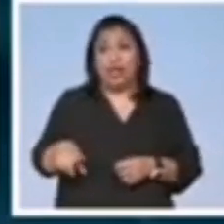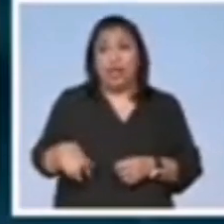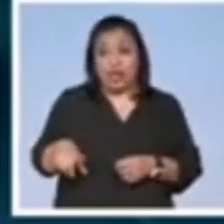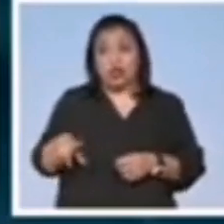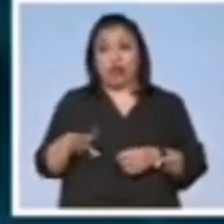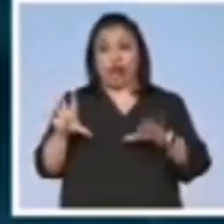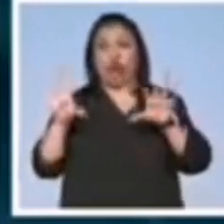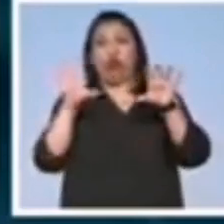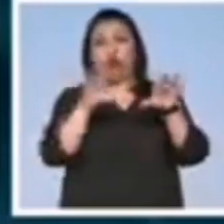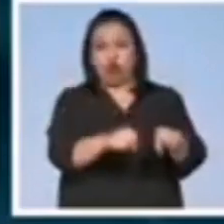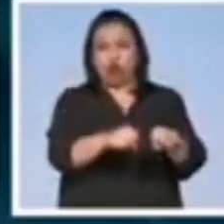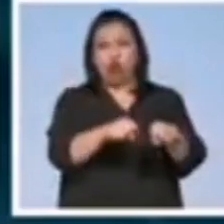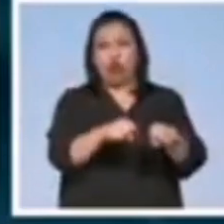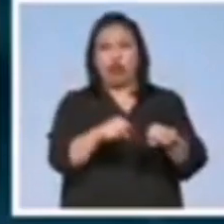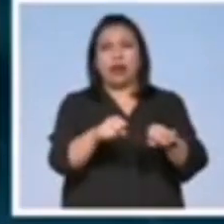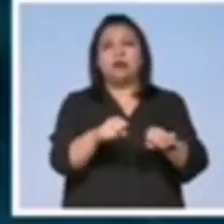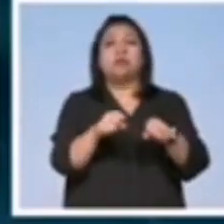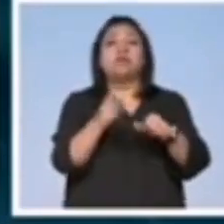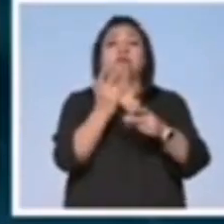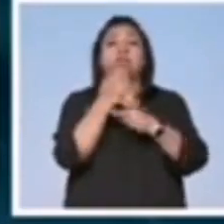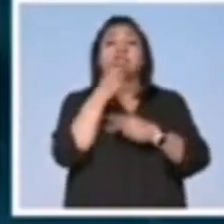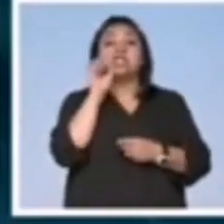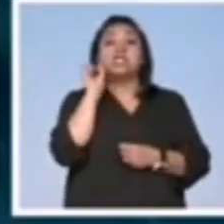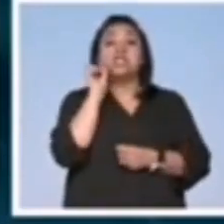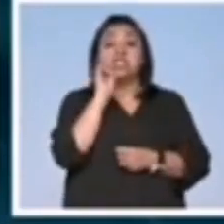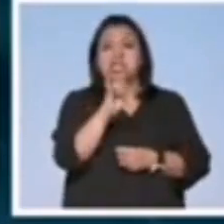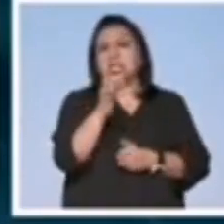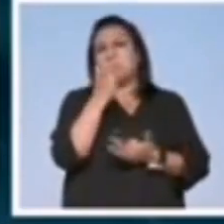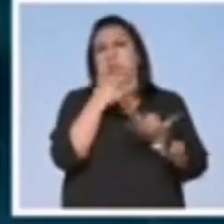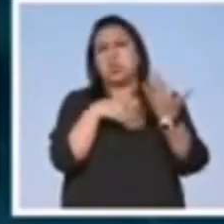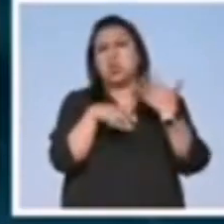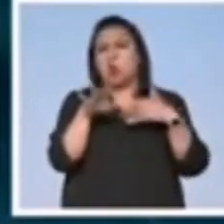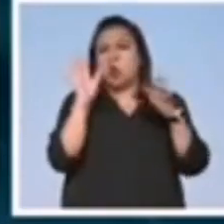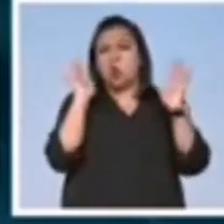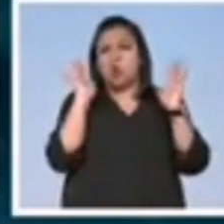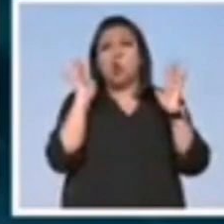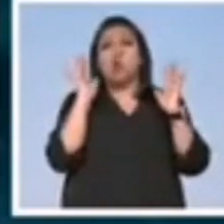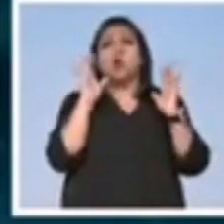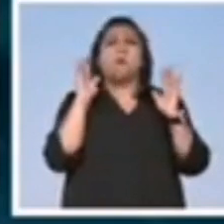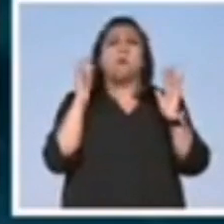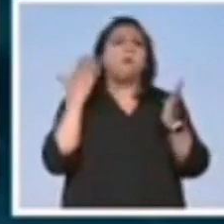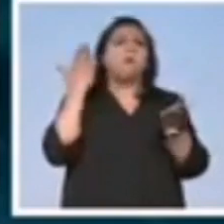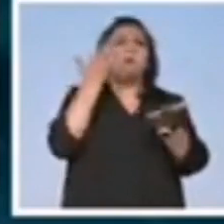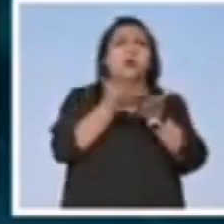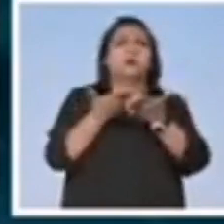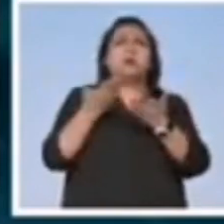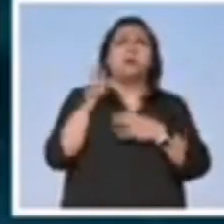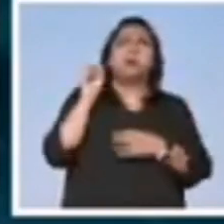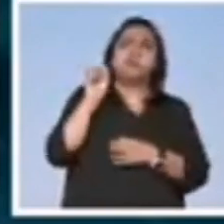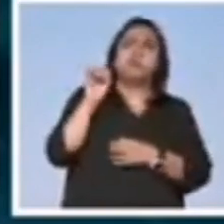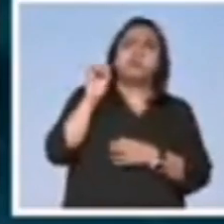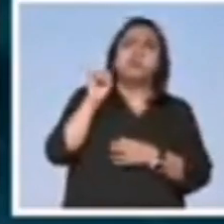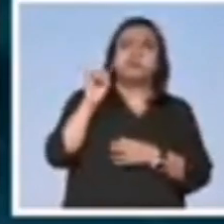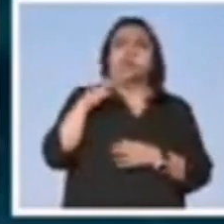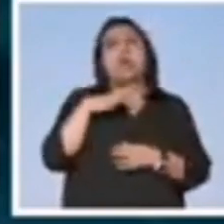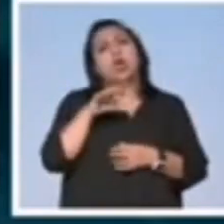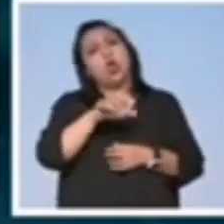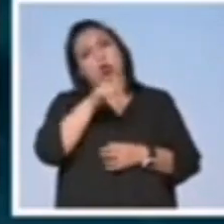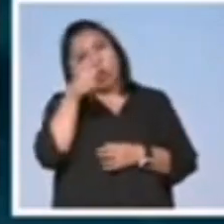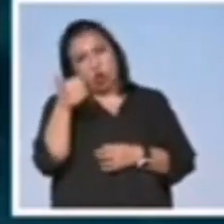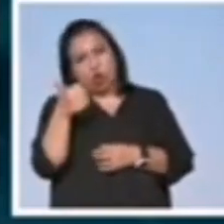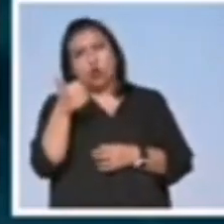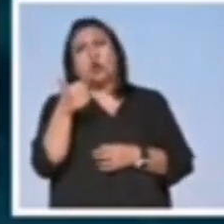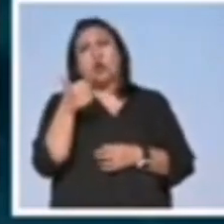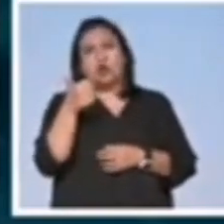coloniales que dicen sí a todo lo que el imperio propone, y en cambio hay algunos que